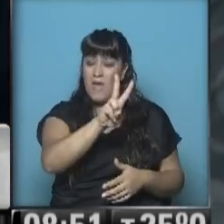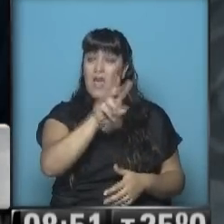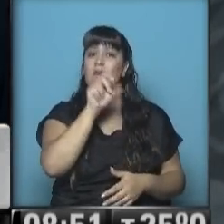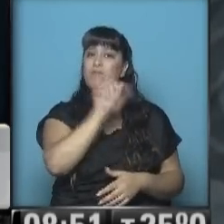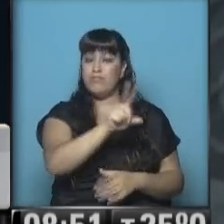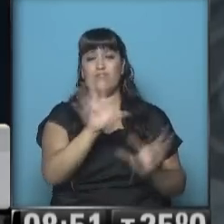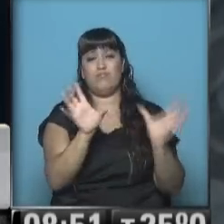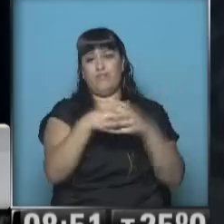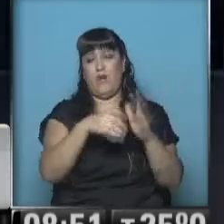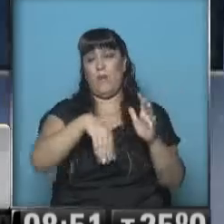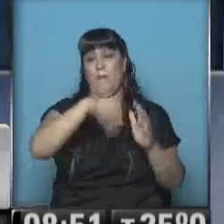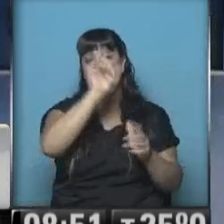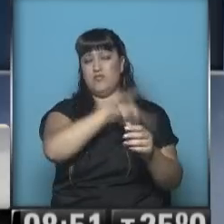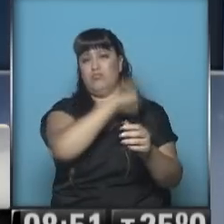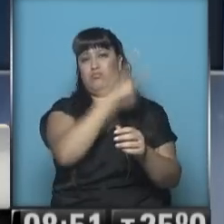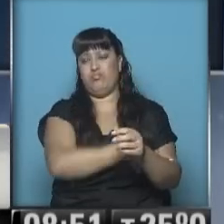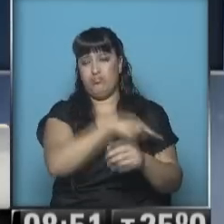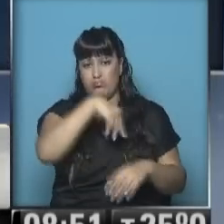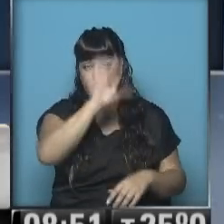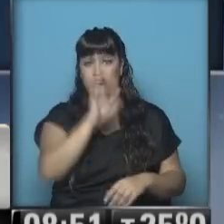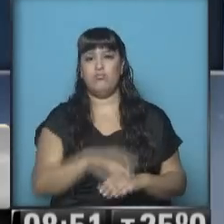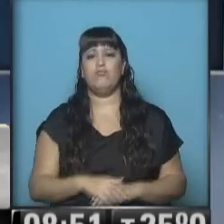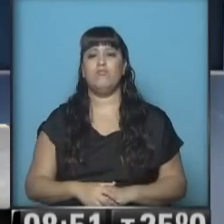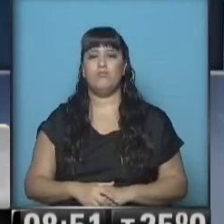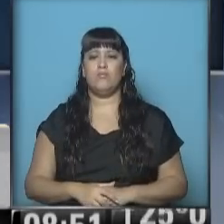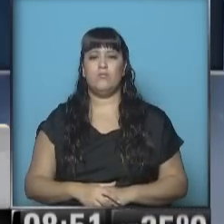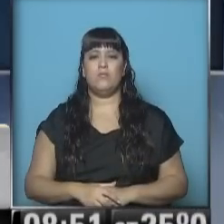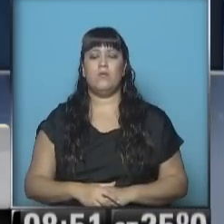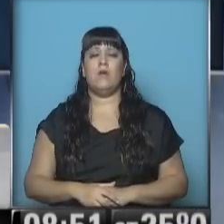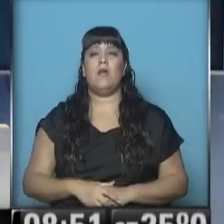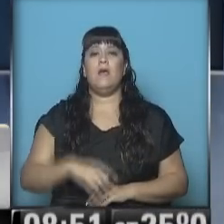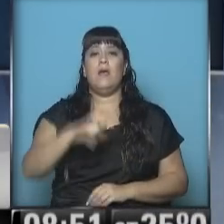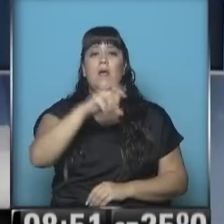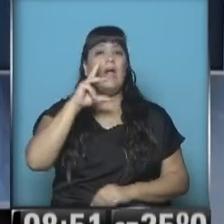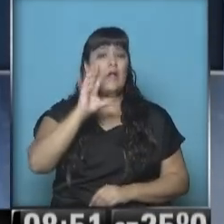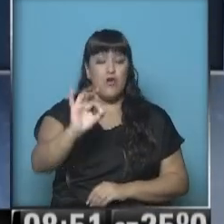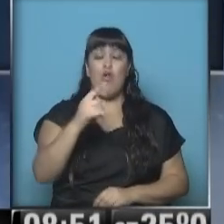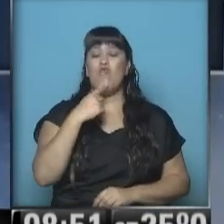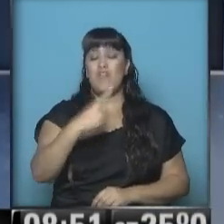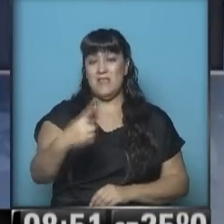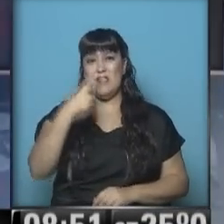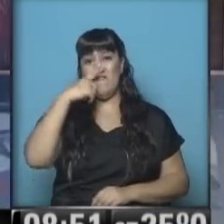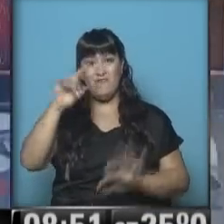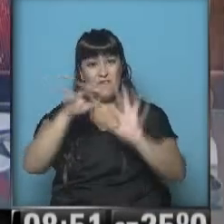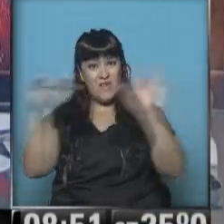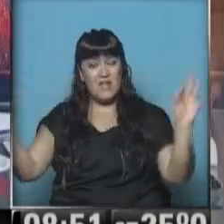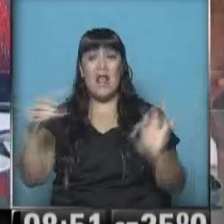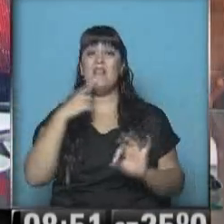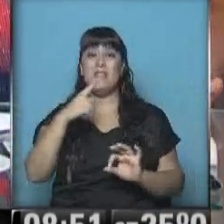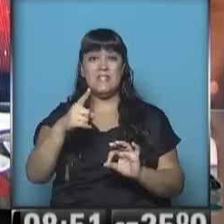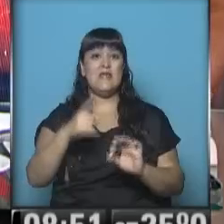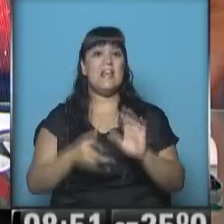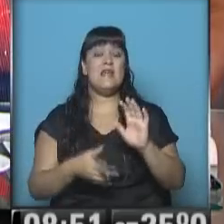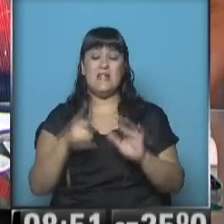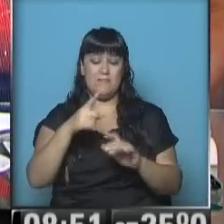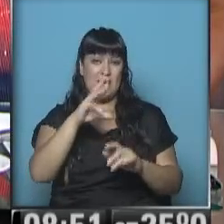la fuerza política opt por todos los consultados carrio entonces dice y para terminar que con su salida